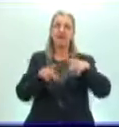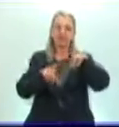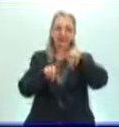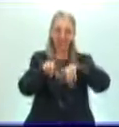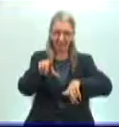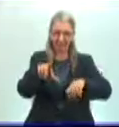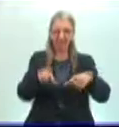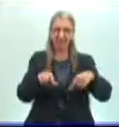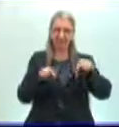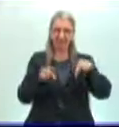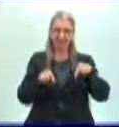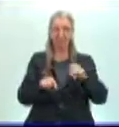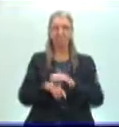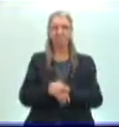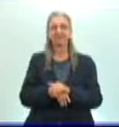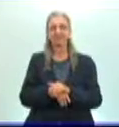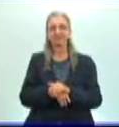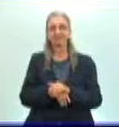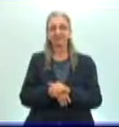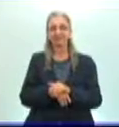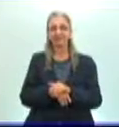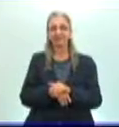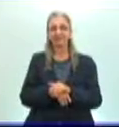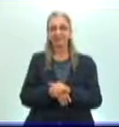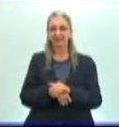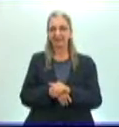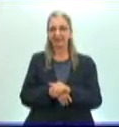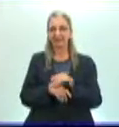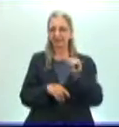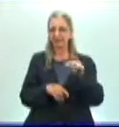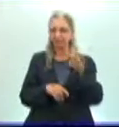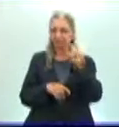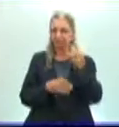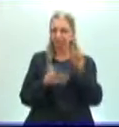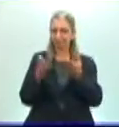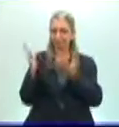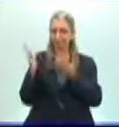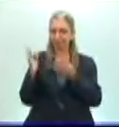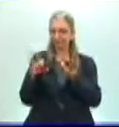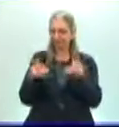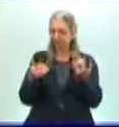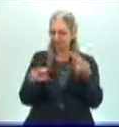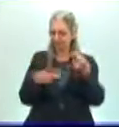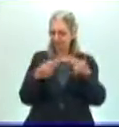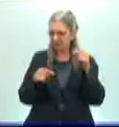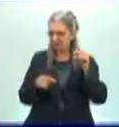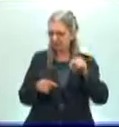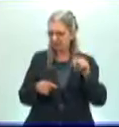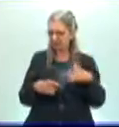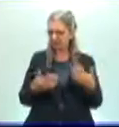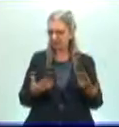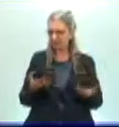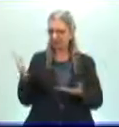conocimientos sobre geometría plana. Vamos entonces a la diapositiva y vamos a ver qué estaremos viendo en la clase de